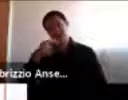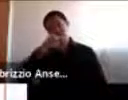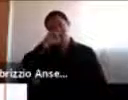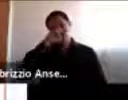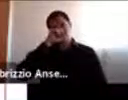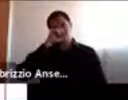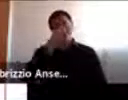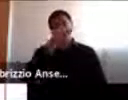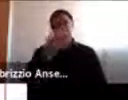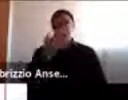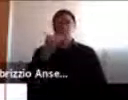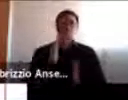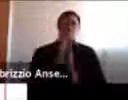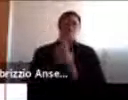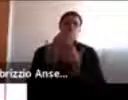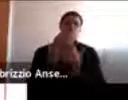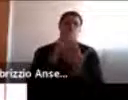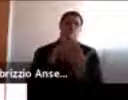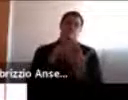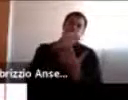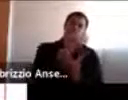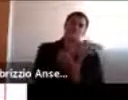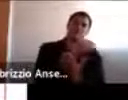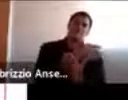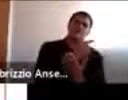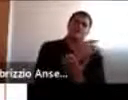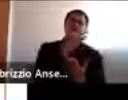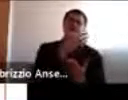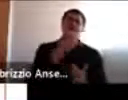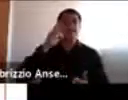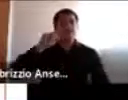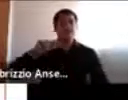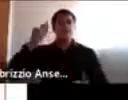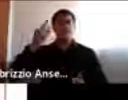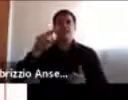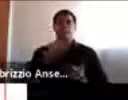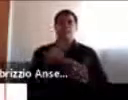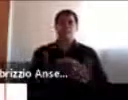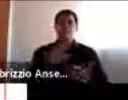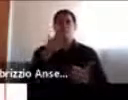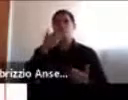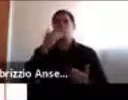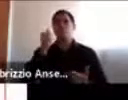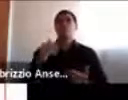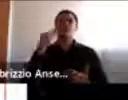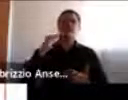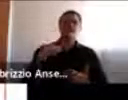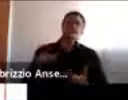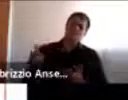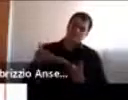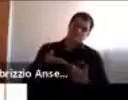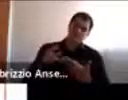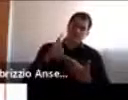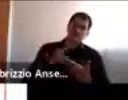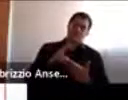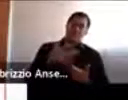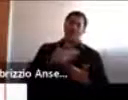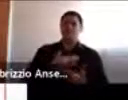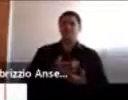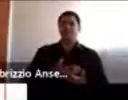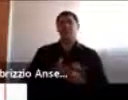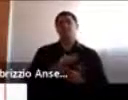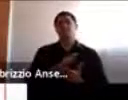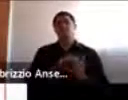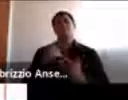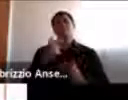fondo la idea de la lectura en general es tratar de asociarla con algo placentero con algo positivo entonces si yo pongo al niño a jugar y